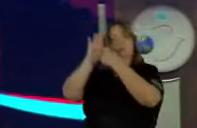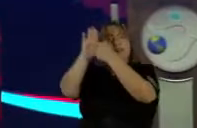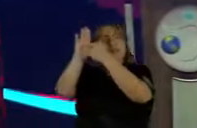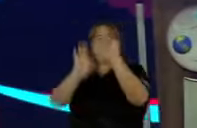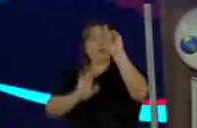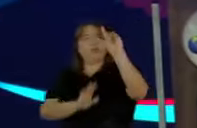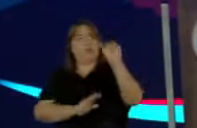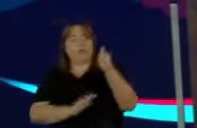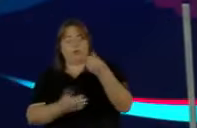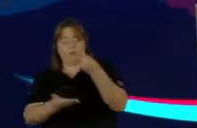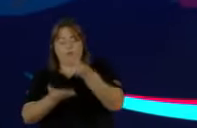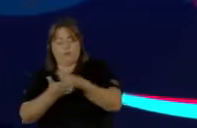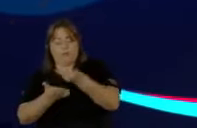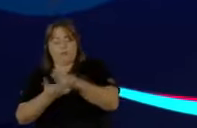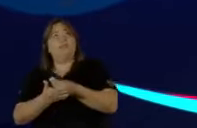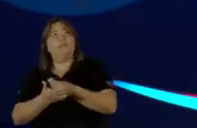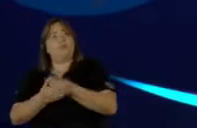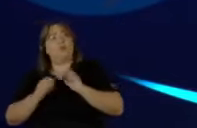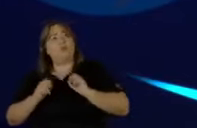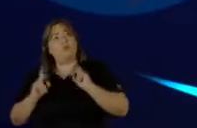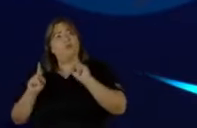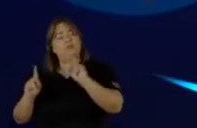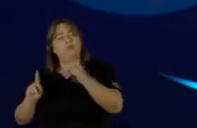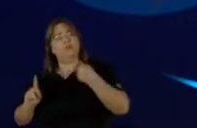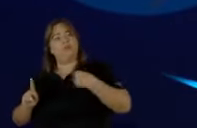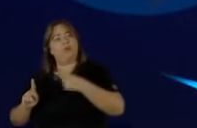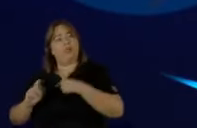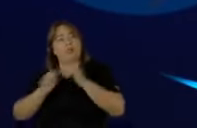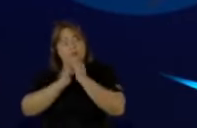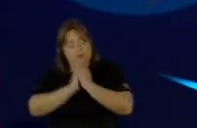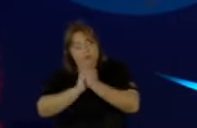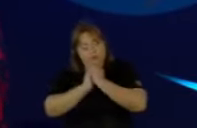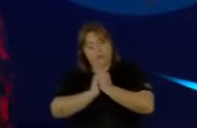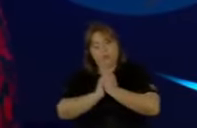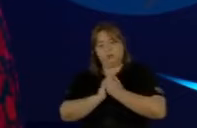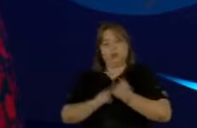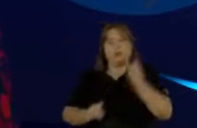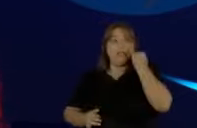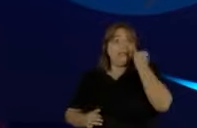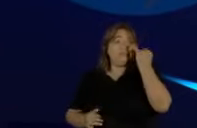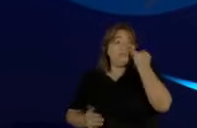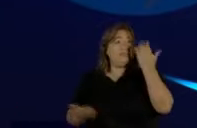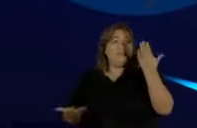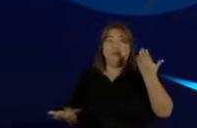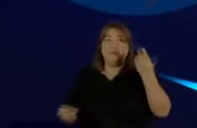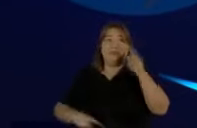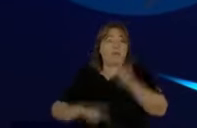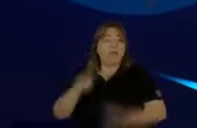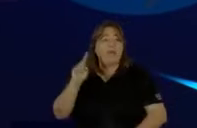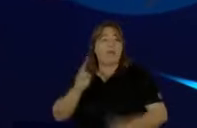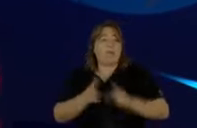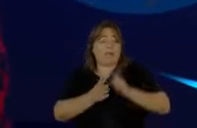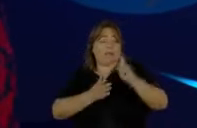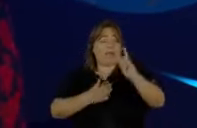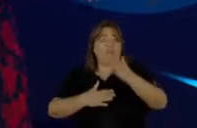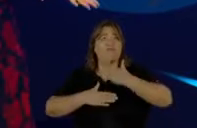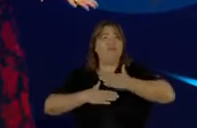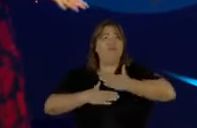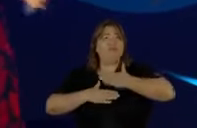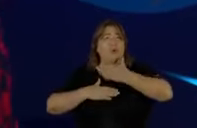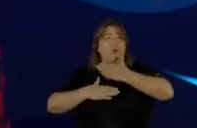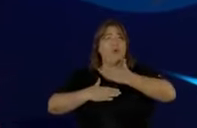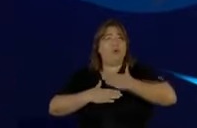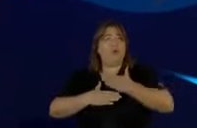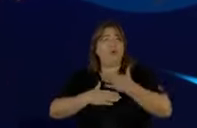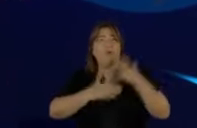Te damos las gracias por el privilegio de poder adorarte. Señor, si fuéramos a pagar el aire que respiramos, no tenemos con qué